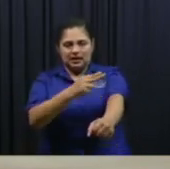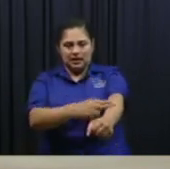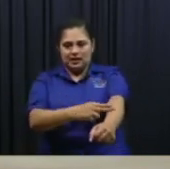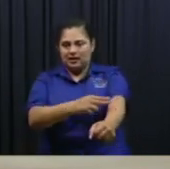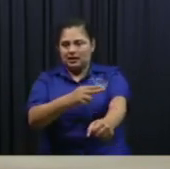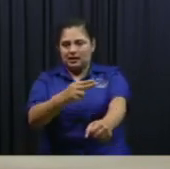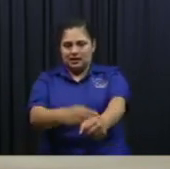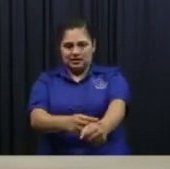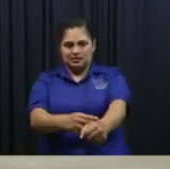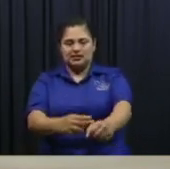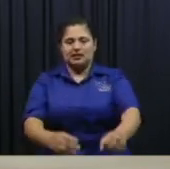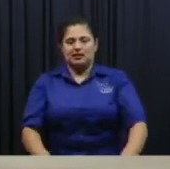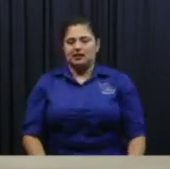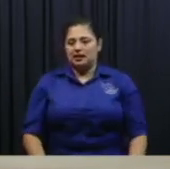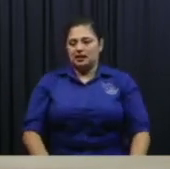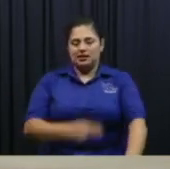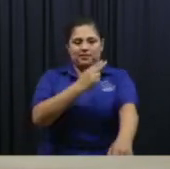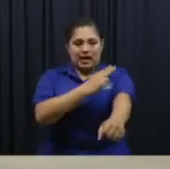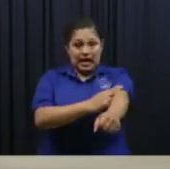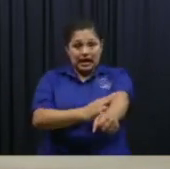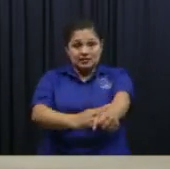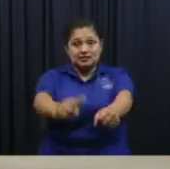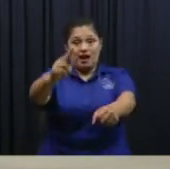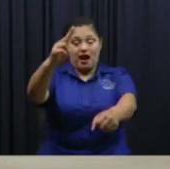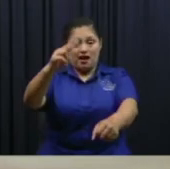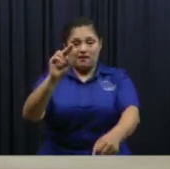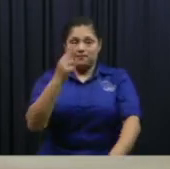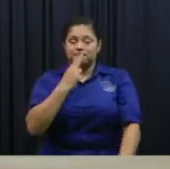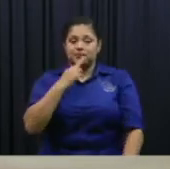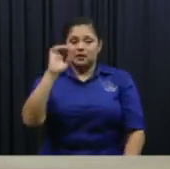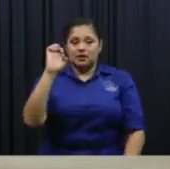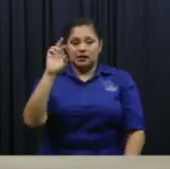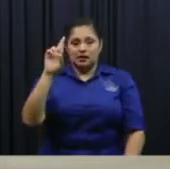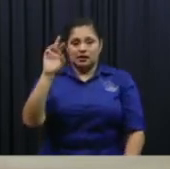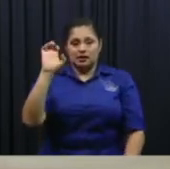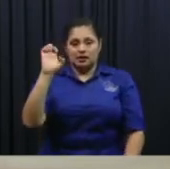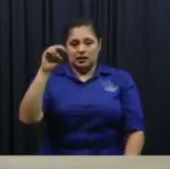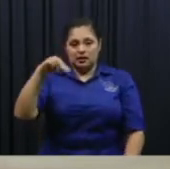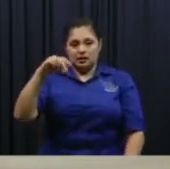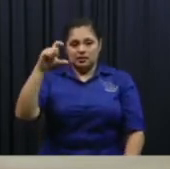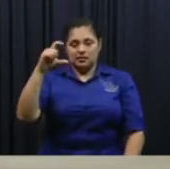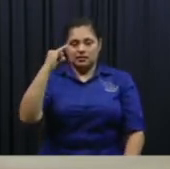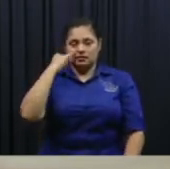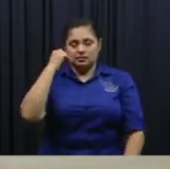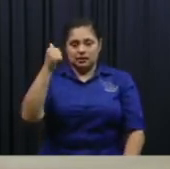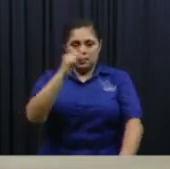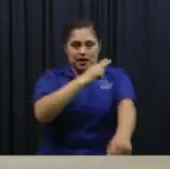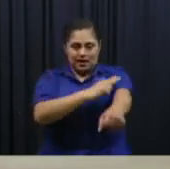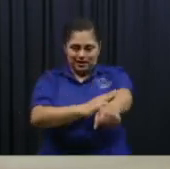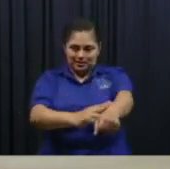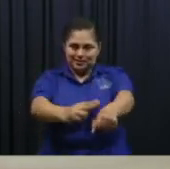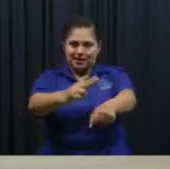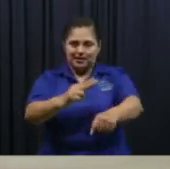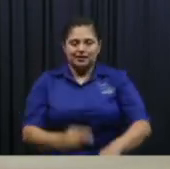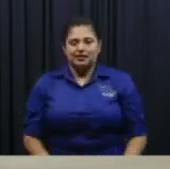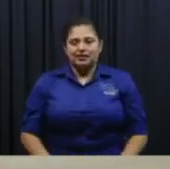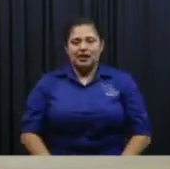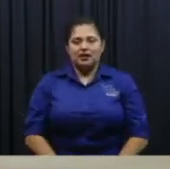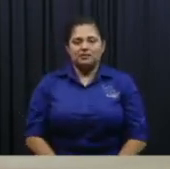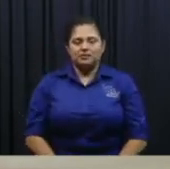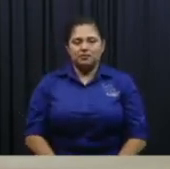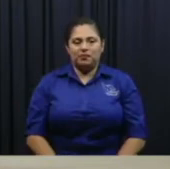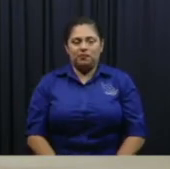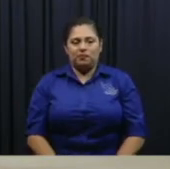más siempre esa es una de sus virtudes y características si podríamos caracterizarlo